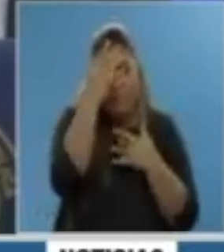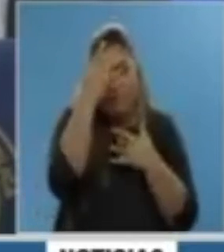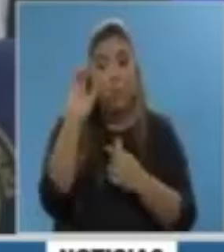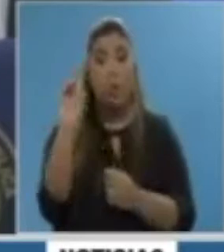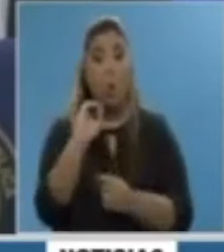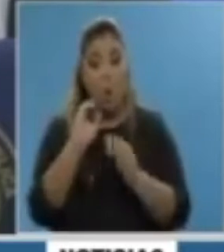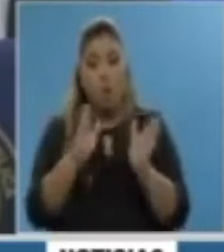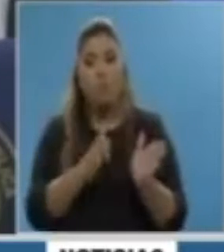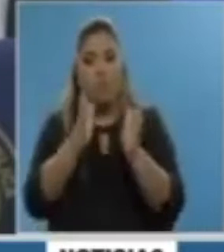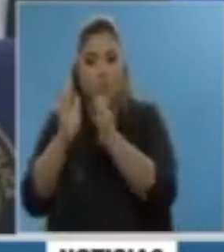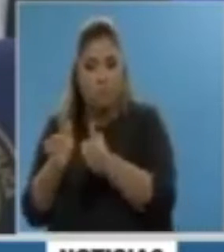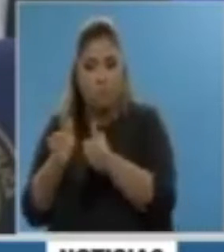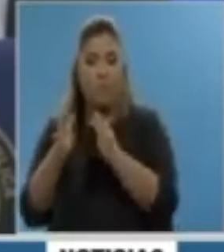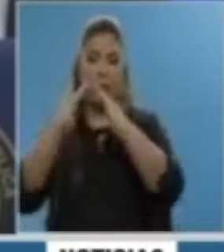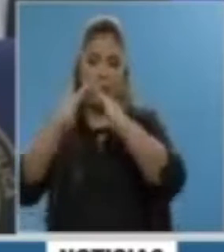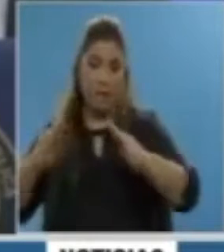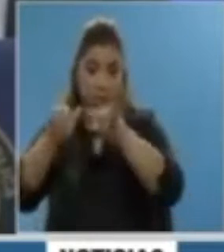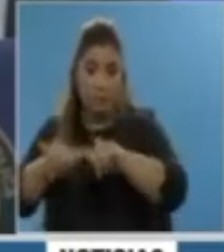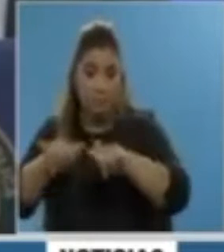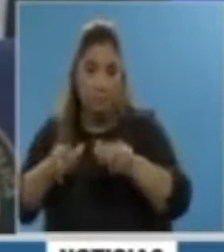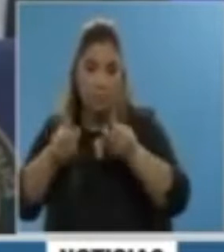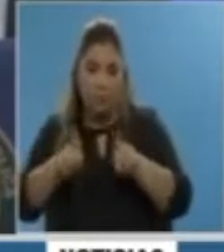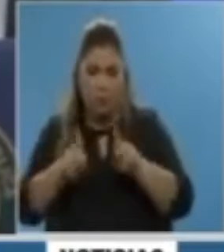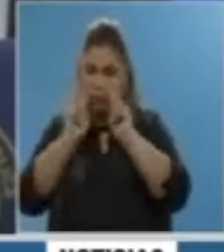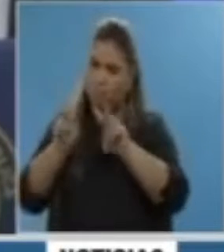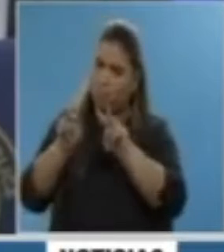focos principales de contagio que hemos venido observando.